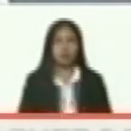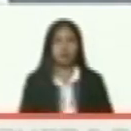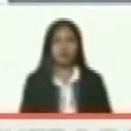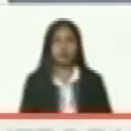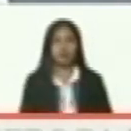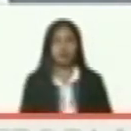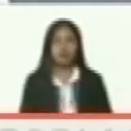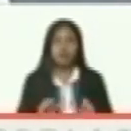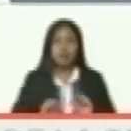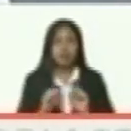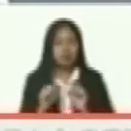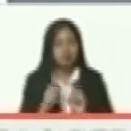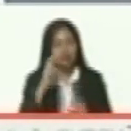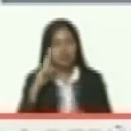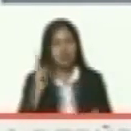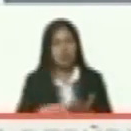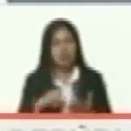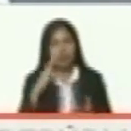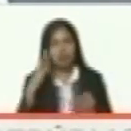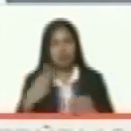y así será.